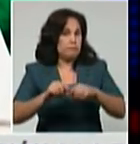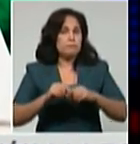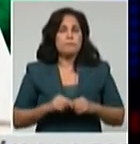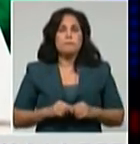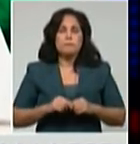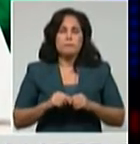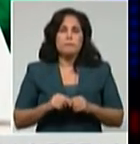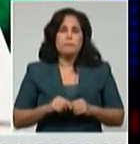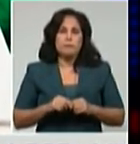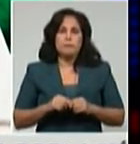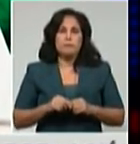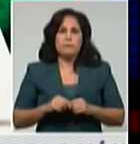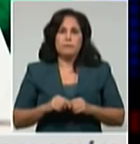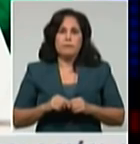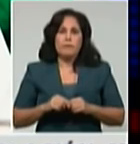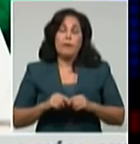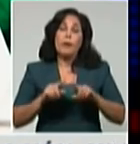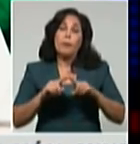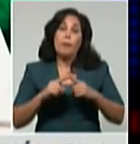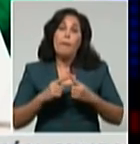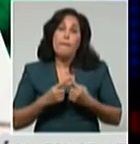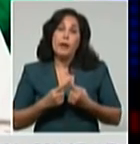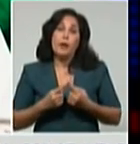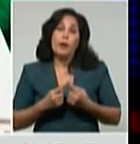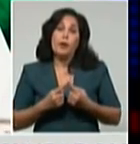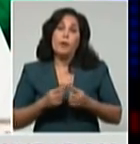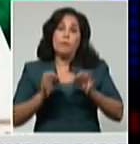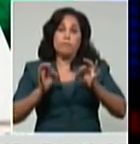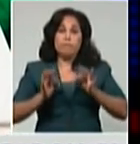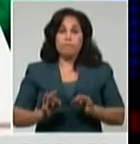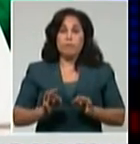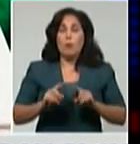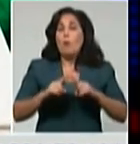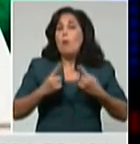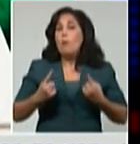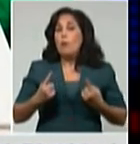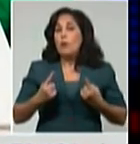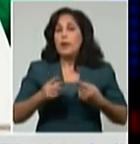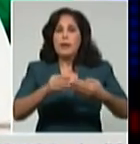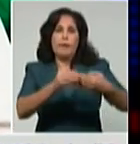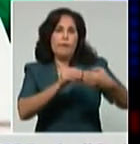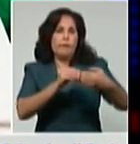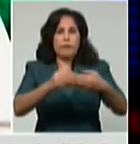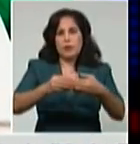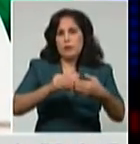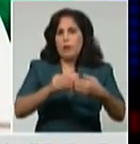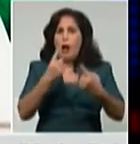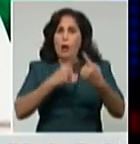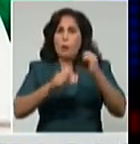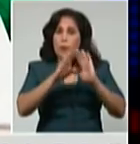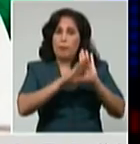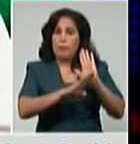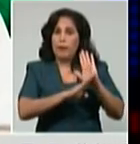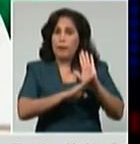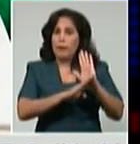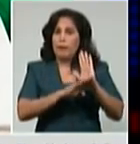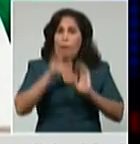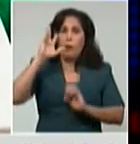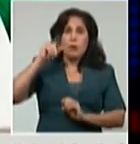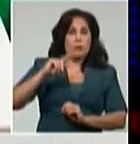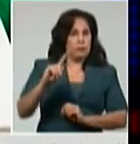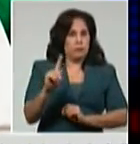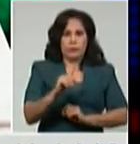con esto, pero precisamente porque se han flexibilizado, porque conocemos las características